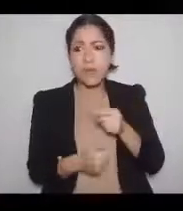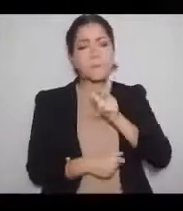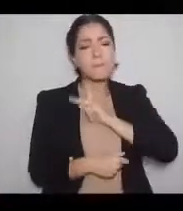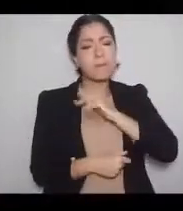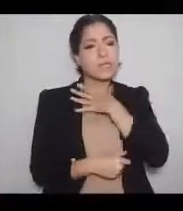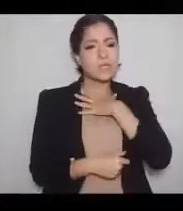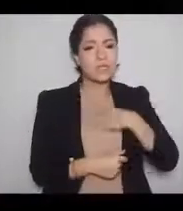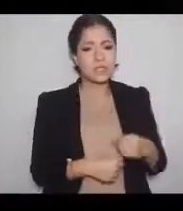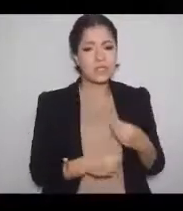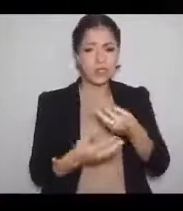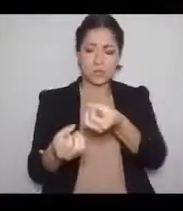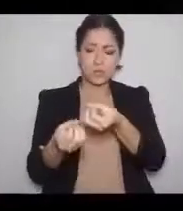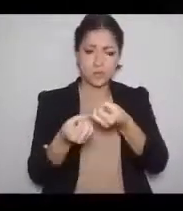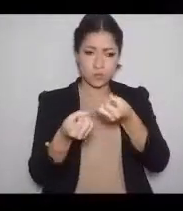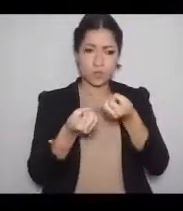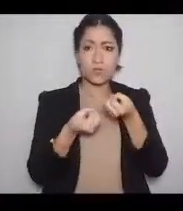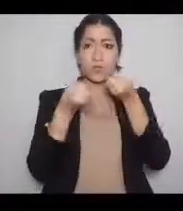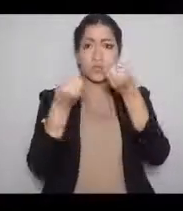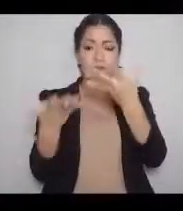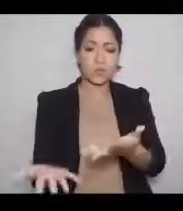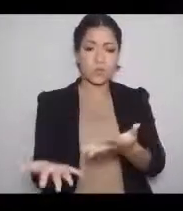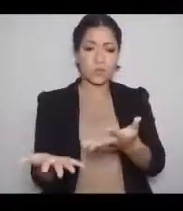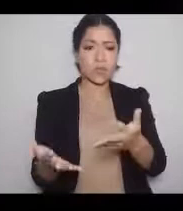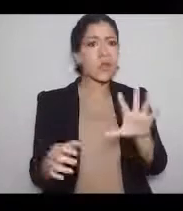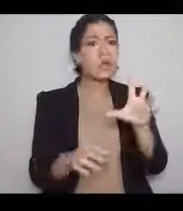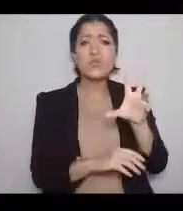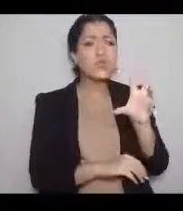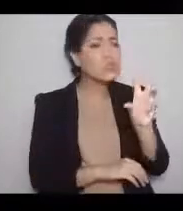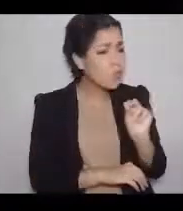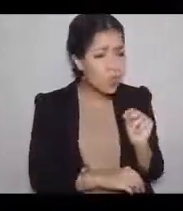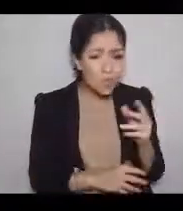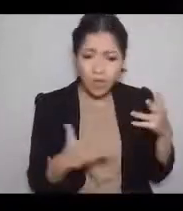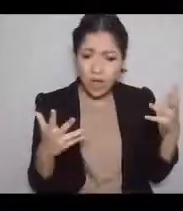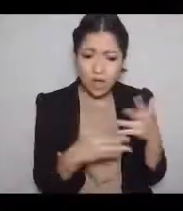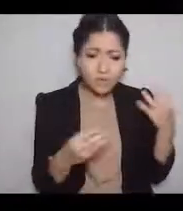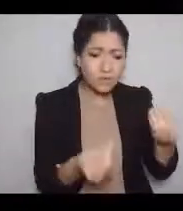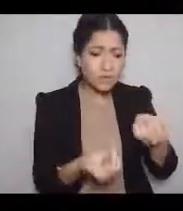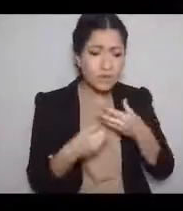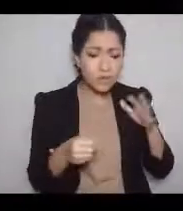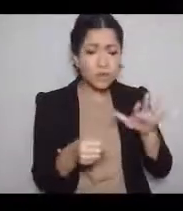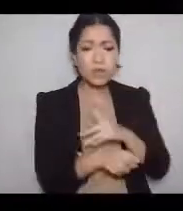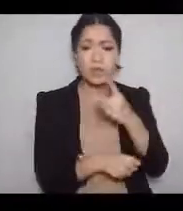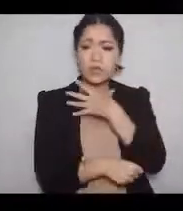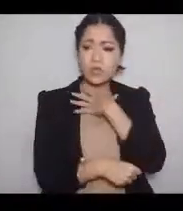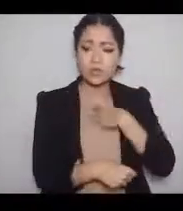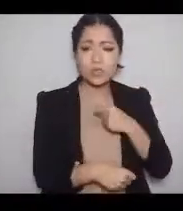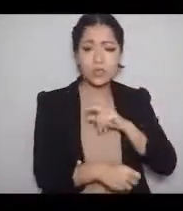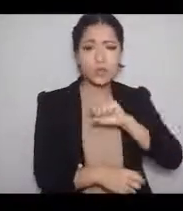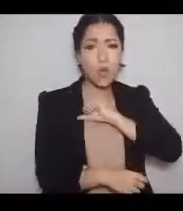darán. No lo harán, Tecna, que él me odia. ¡Ah! ¡Ah! ¡Ah! ¡Ah!